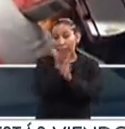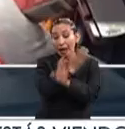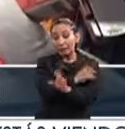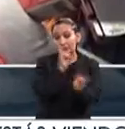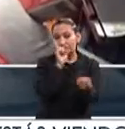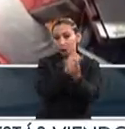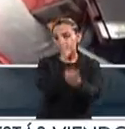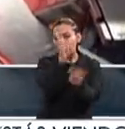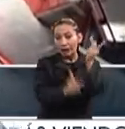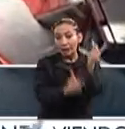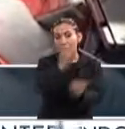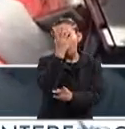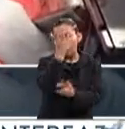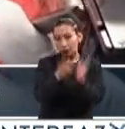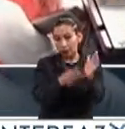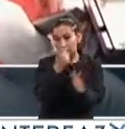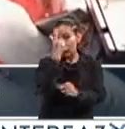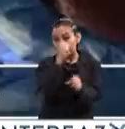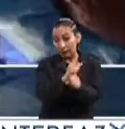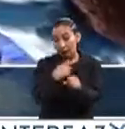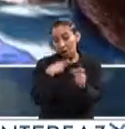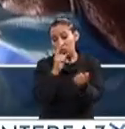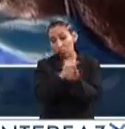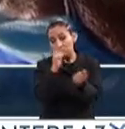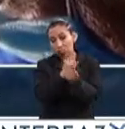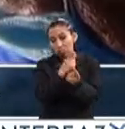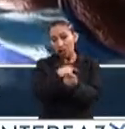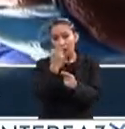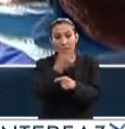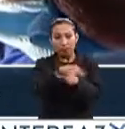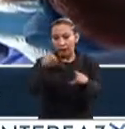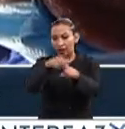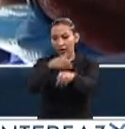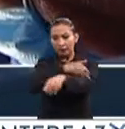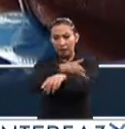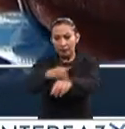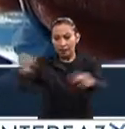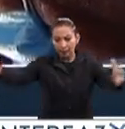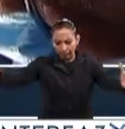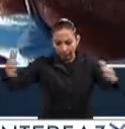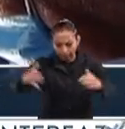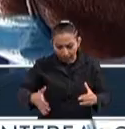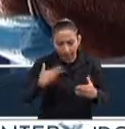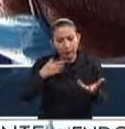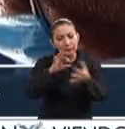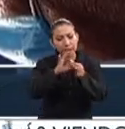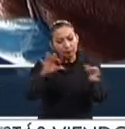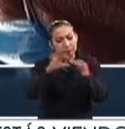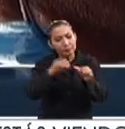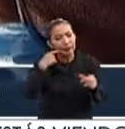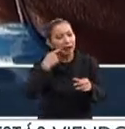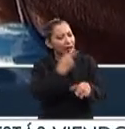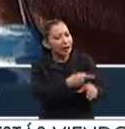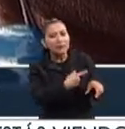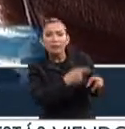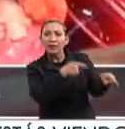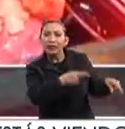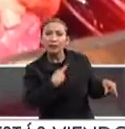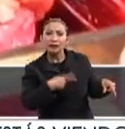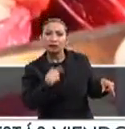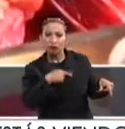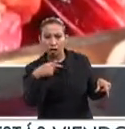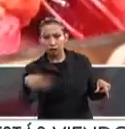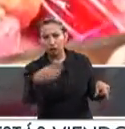prácticamente de 4 veces a la semana. Citamos varias familias, les damos la información, se les habla de la enfermedad